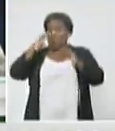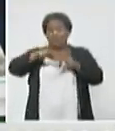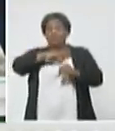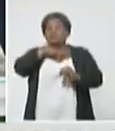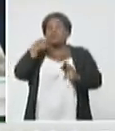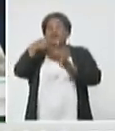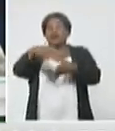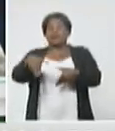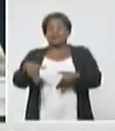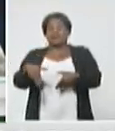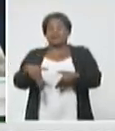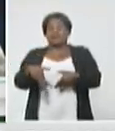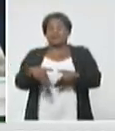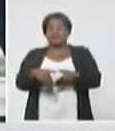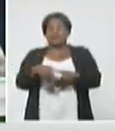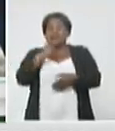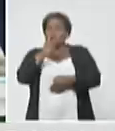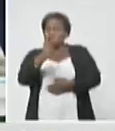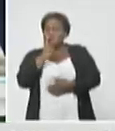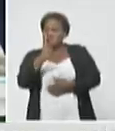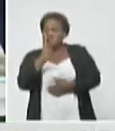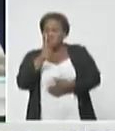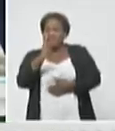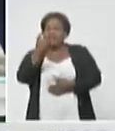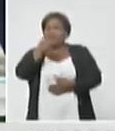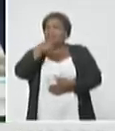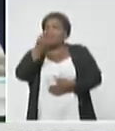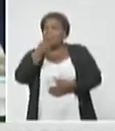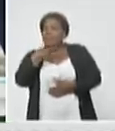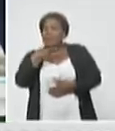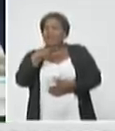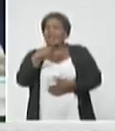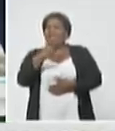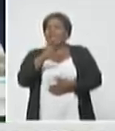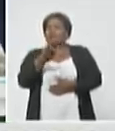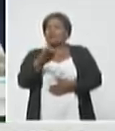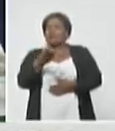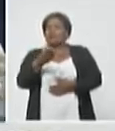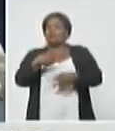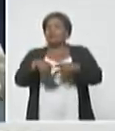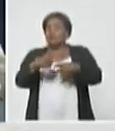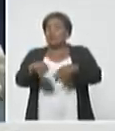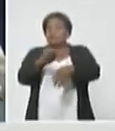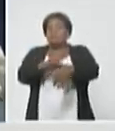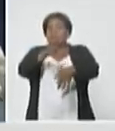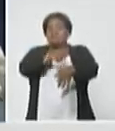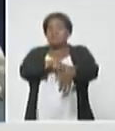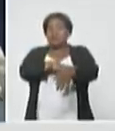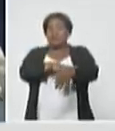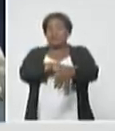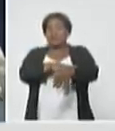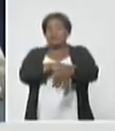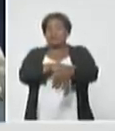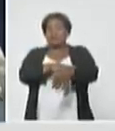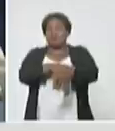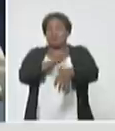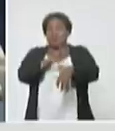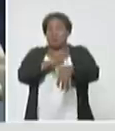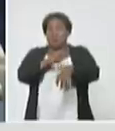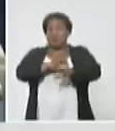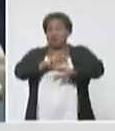protocolos de atención, de los tratamientos y tanto preventivos como terapéuticos en el momento que ya se